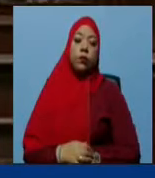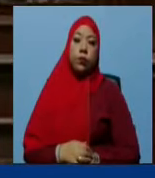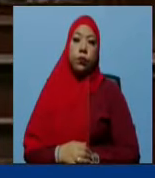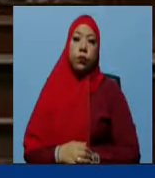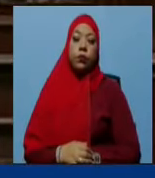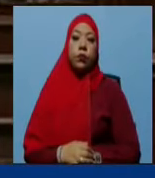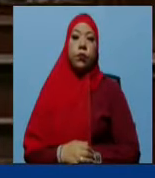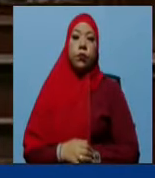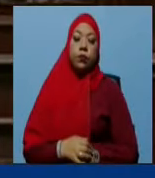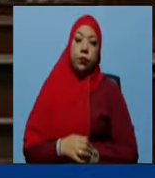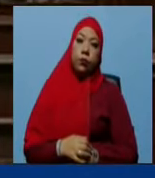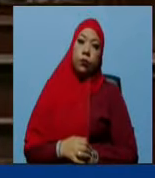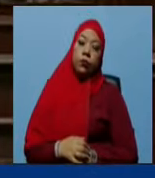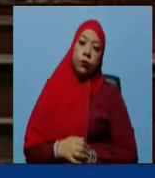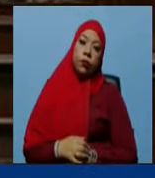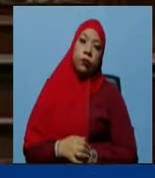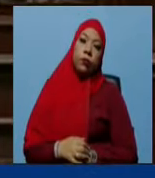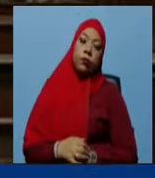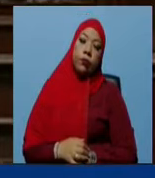León Heredia.